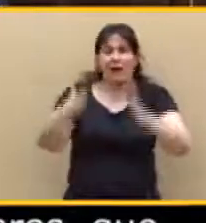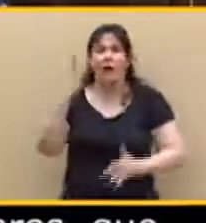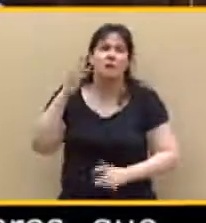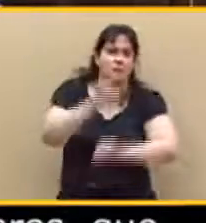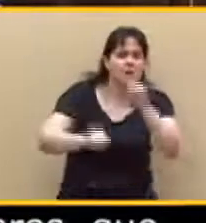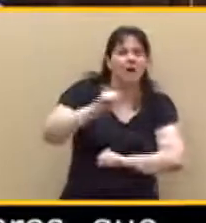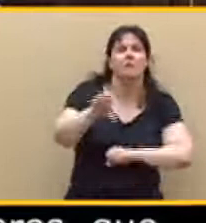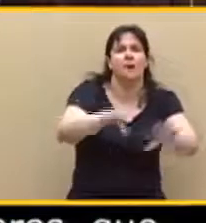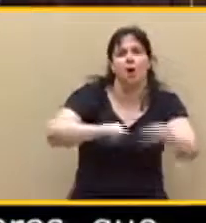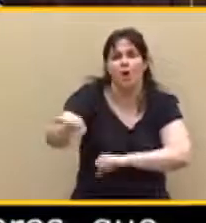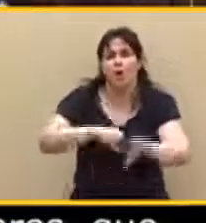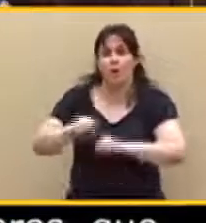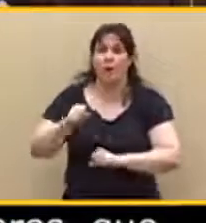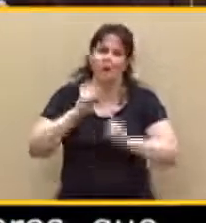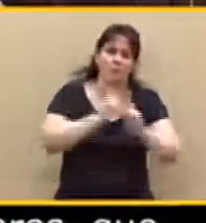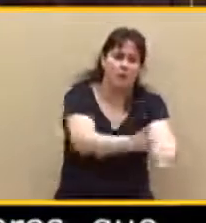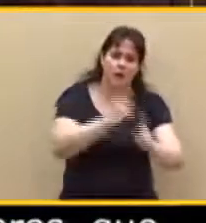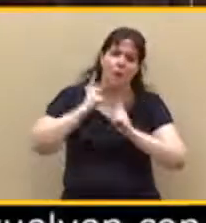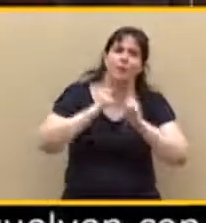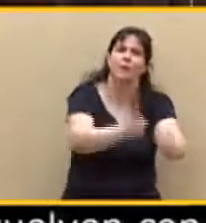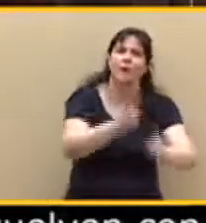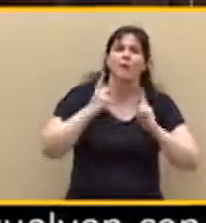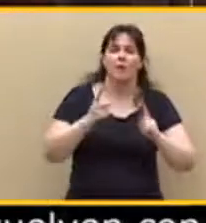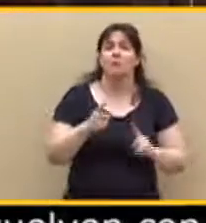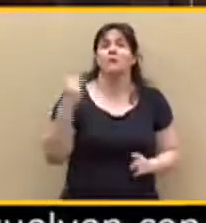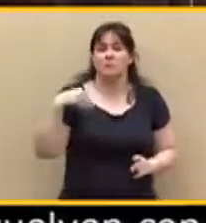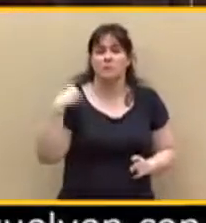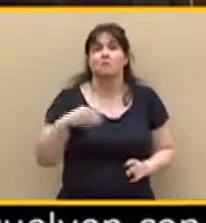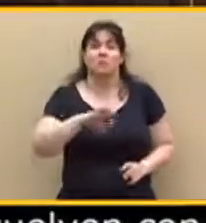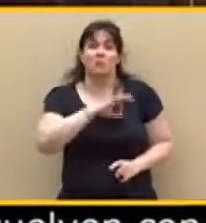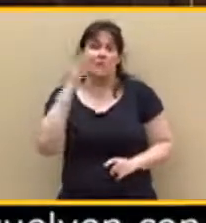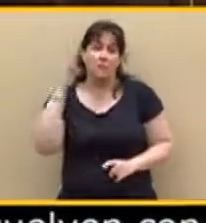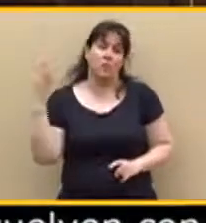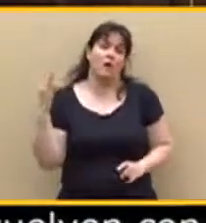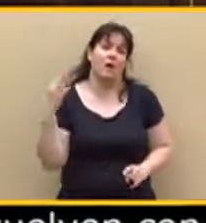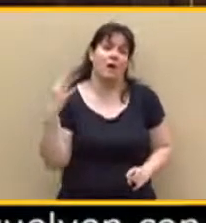y vuelven con el saqueo de la señora Cospedal a sus espaldas, señorías.